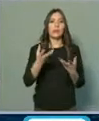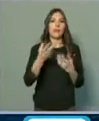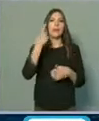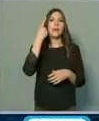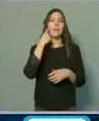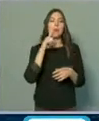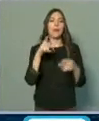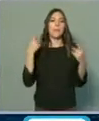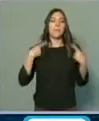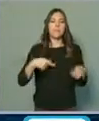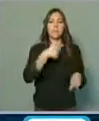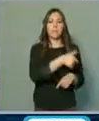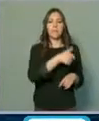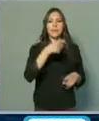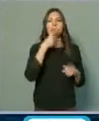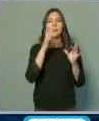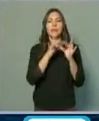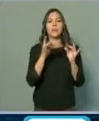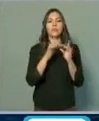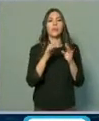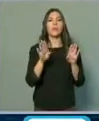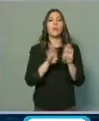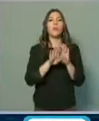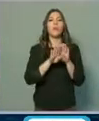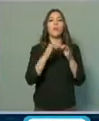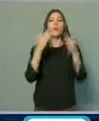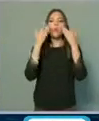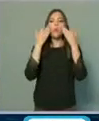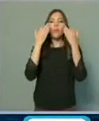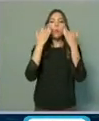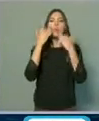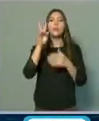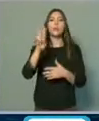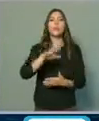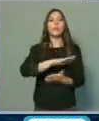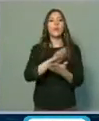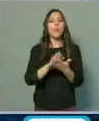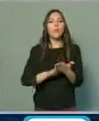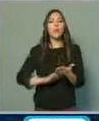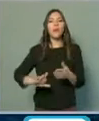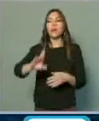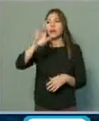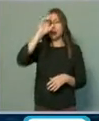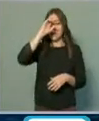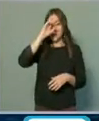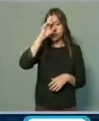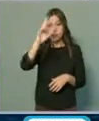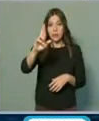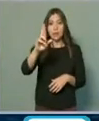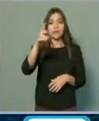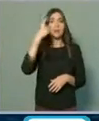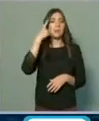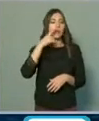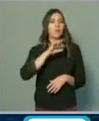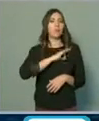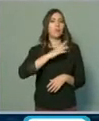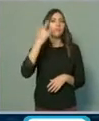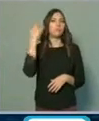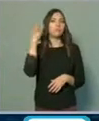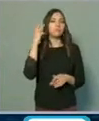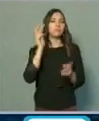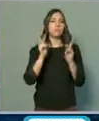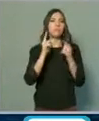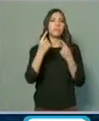lo hablaban hace un momento con la parte de mostrar la humildad, el respeto, esta capacidad de escuchar al